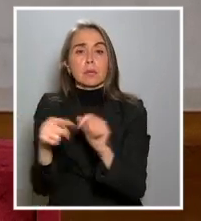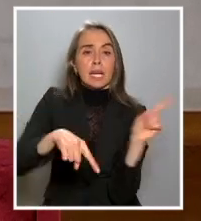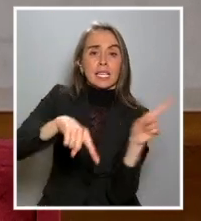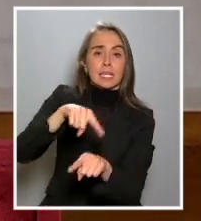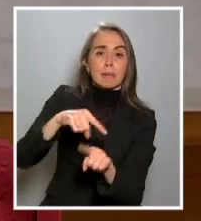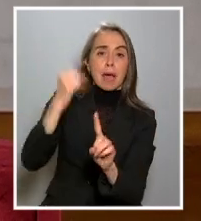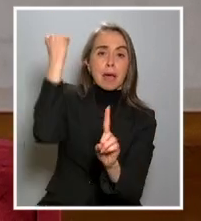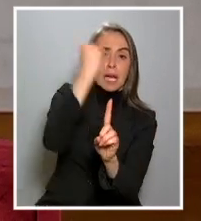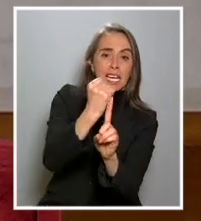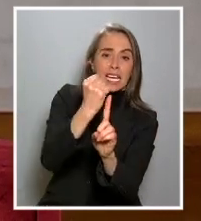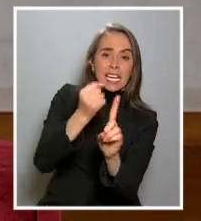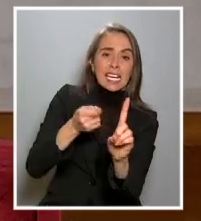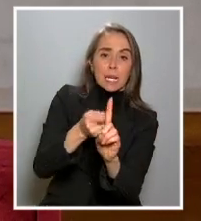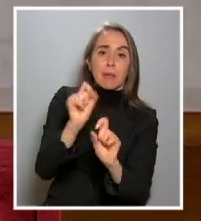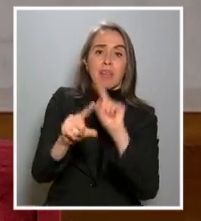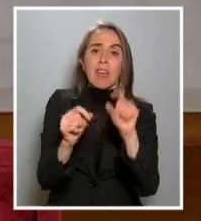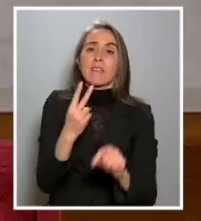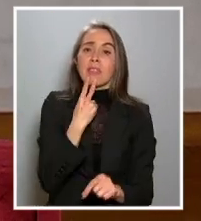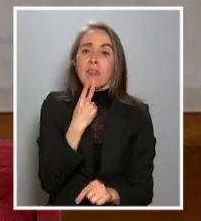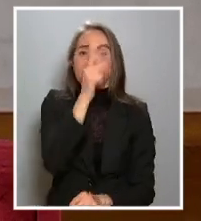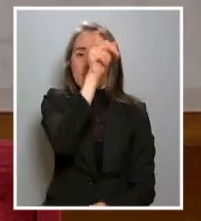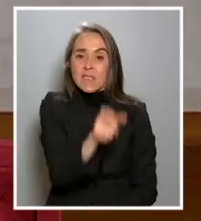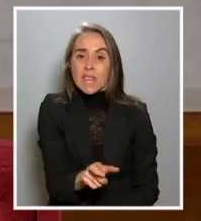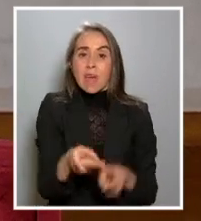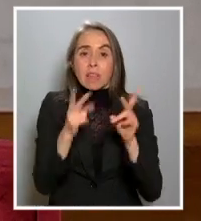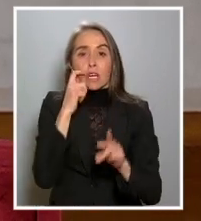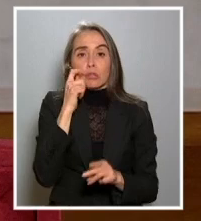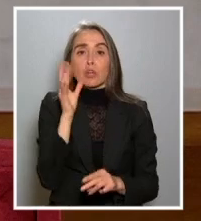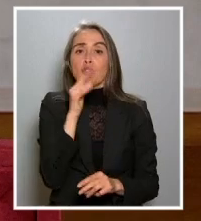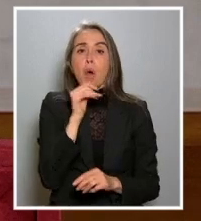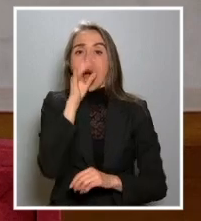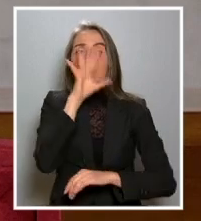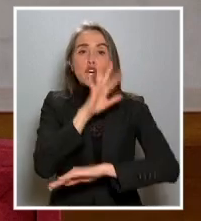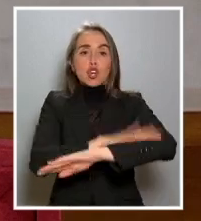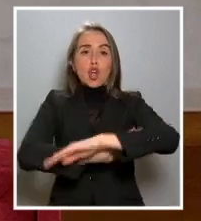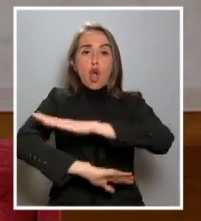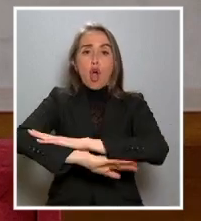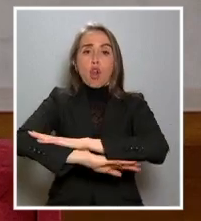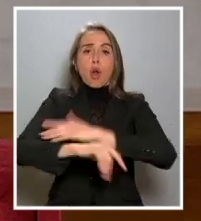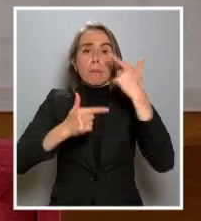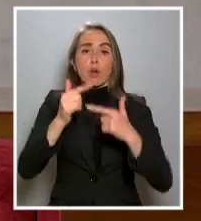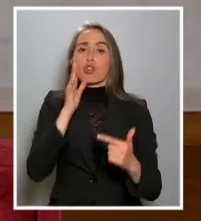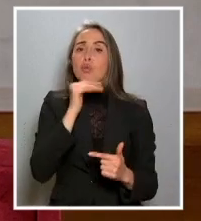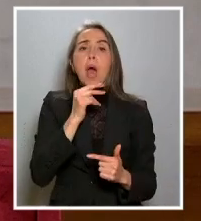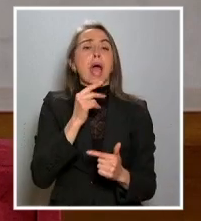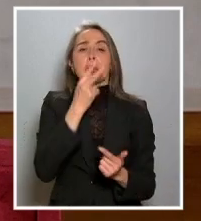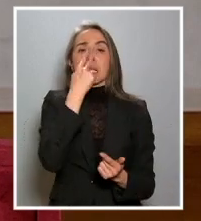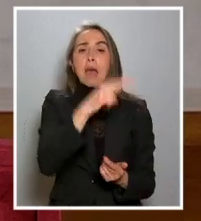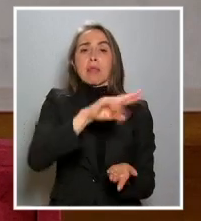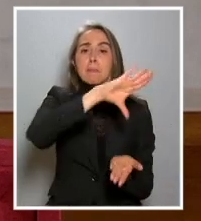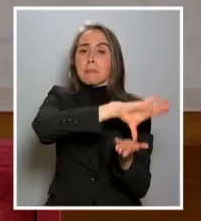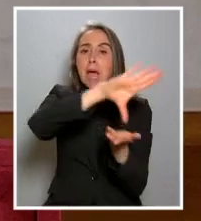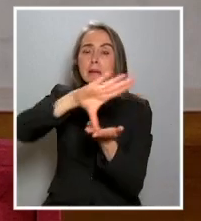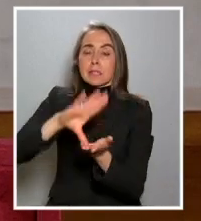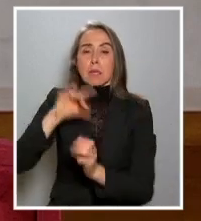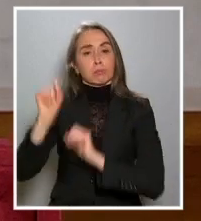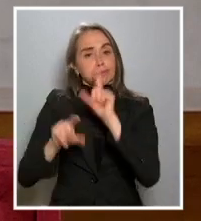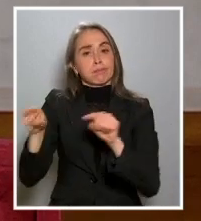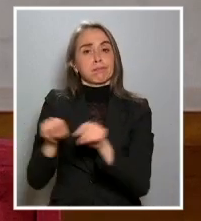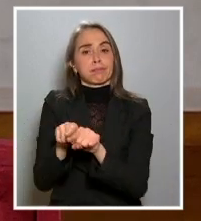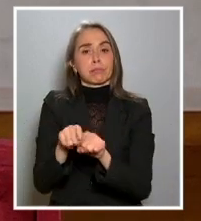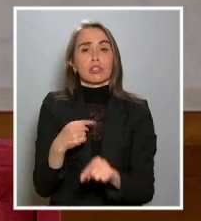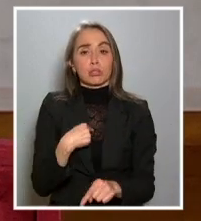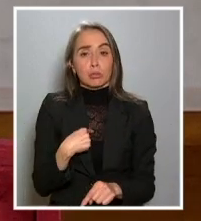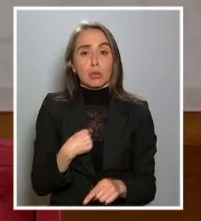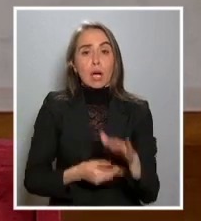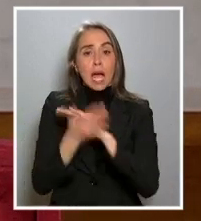al crimen y la defensa de la vida y los derechos humanos no tiene color político ni nacionalidad. Tal como lo he hecho